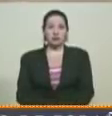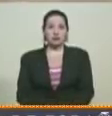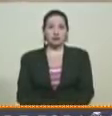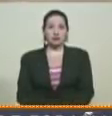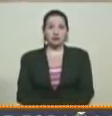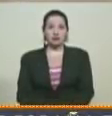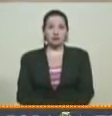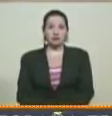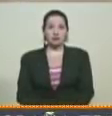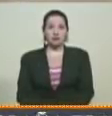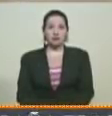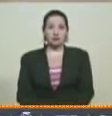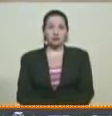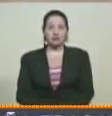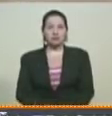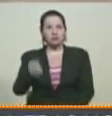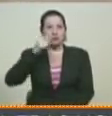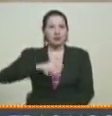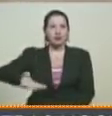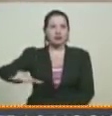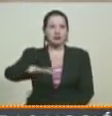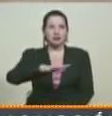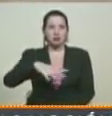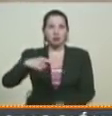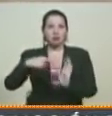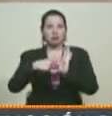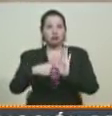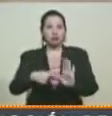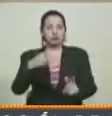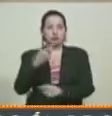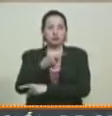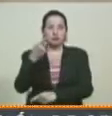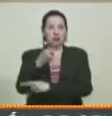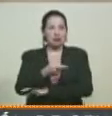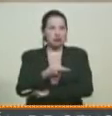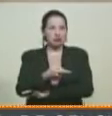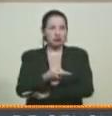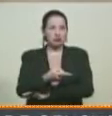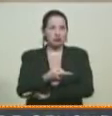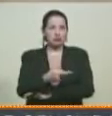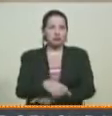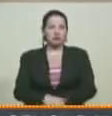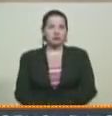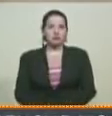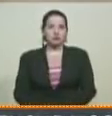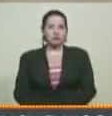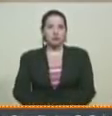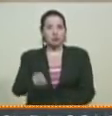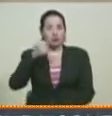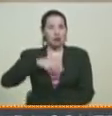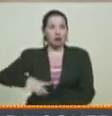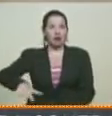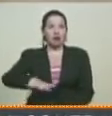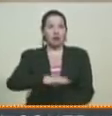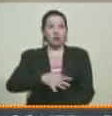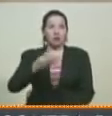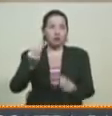alegre. Y ese pueblo nos dio un mandato. Yo le pedí un mandato al pueblo, compañeros del Gran Polo